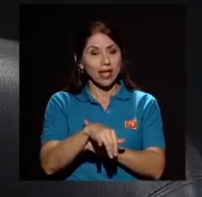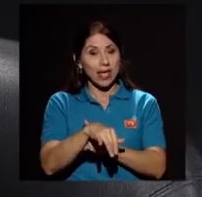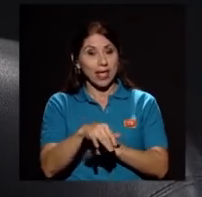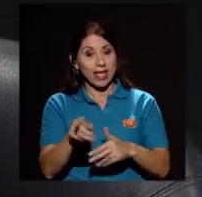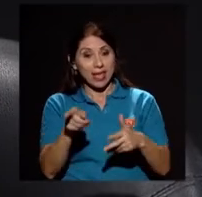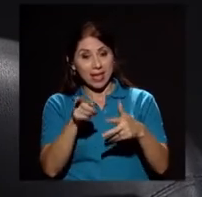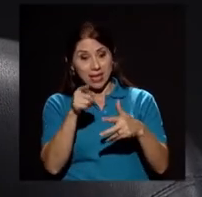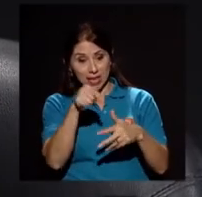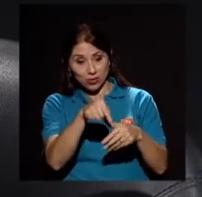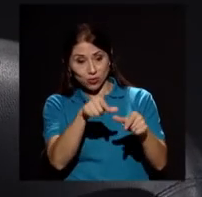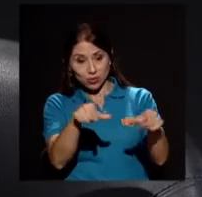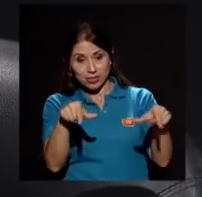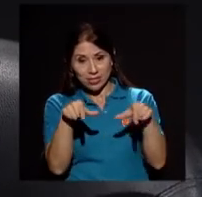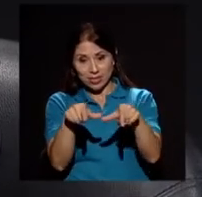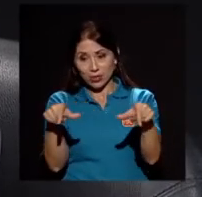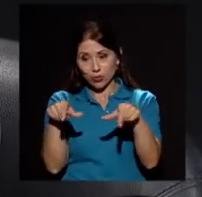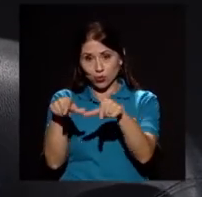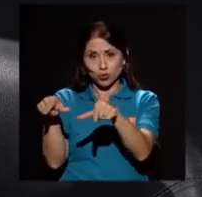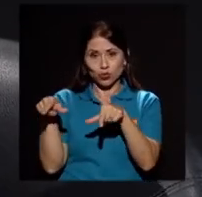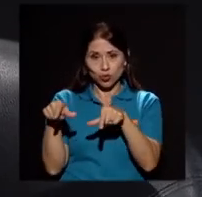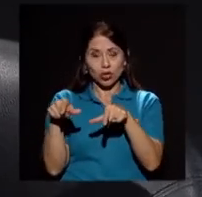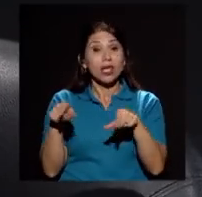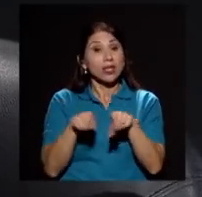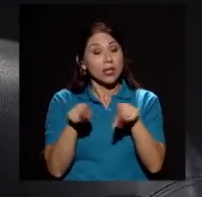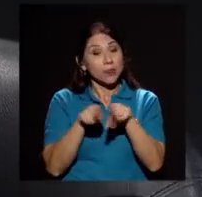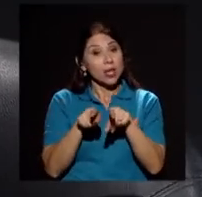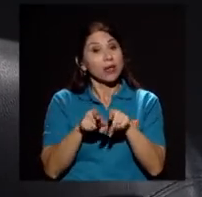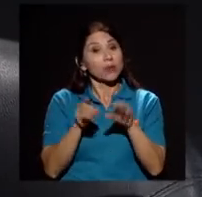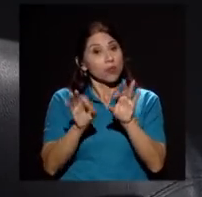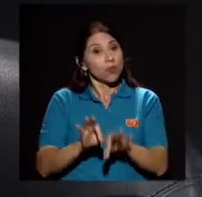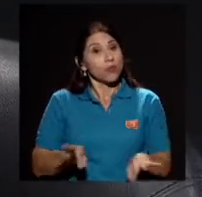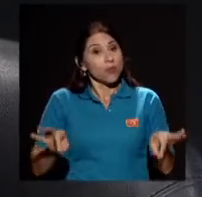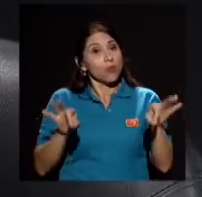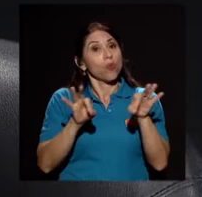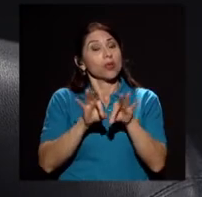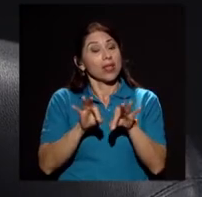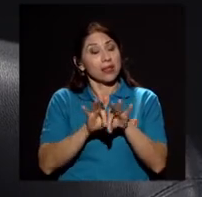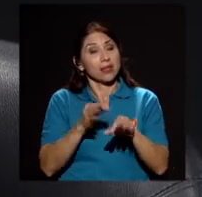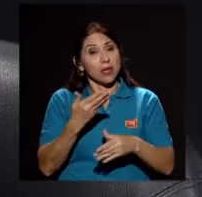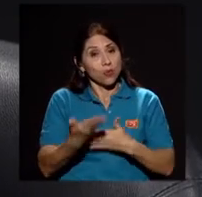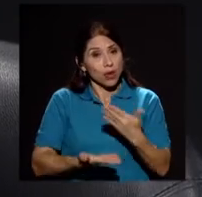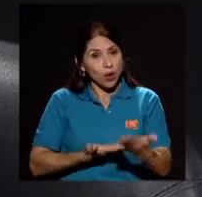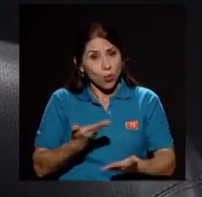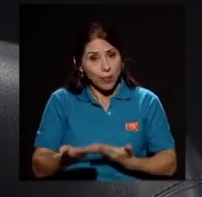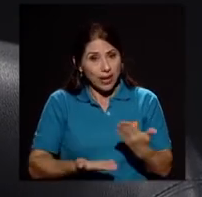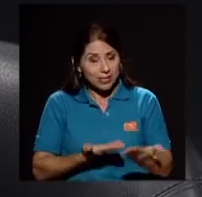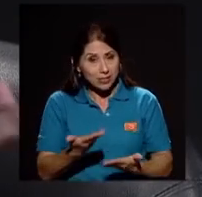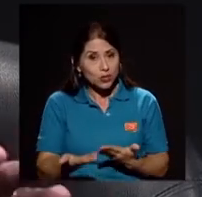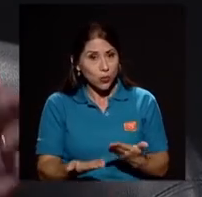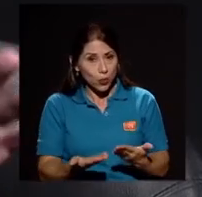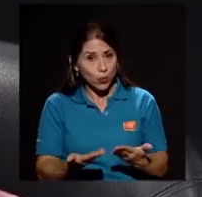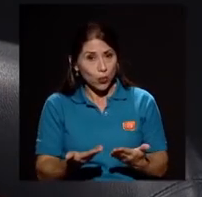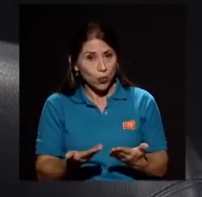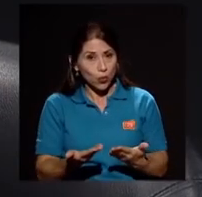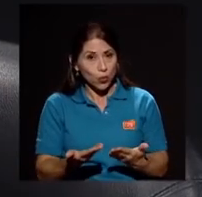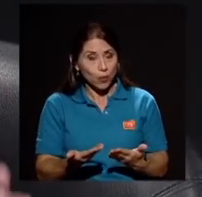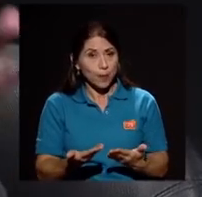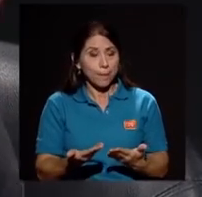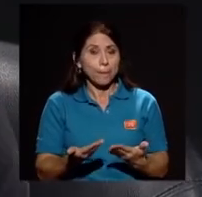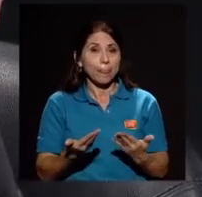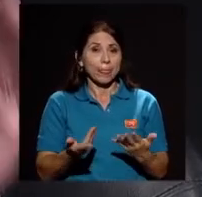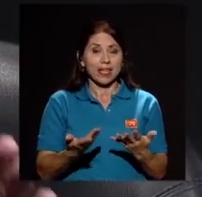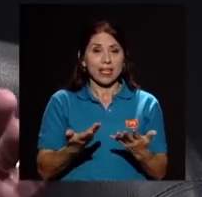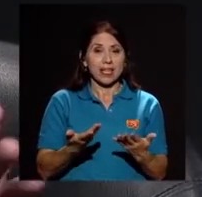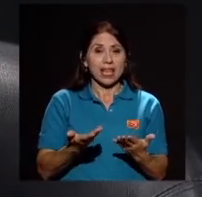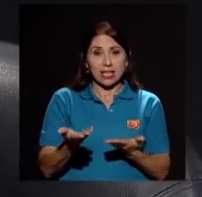y una cooperación que me parece importante también una cooperación sur-sur entonces